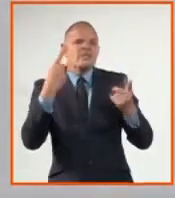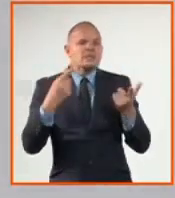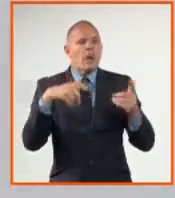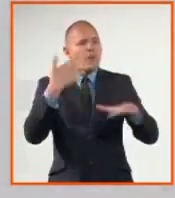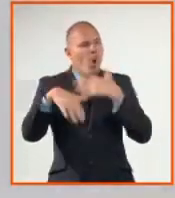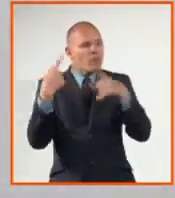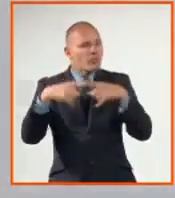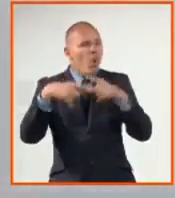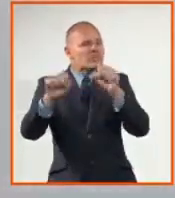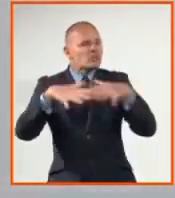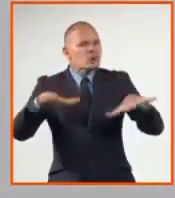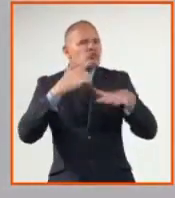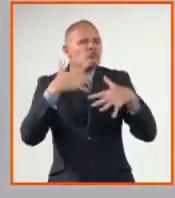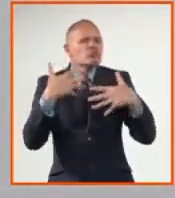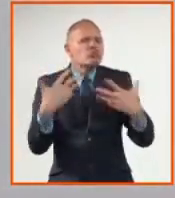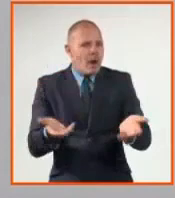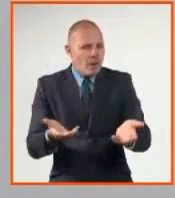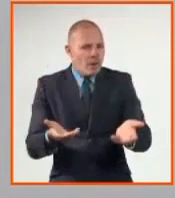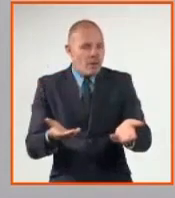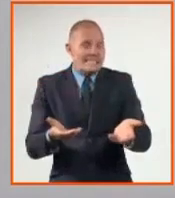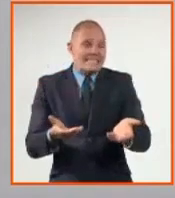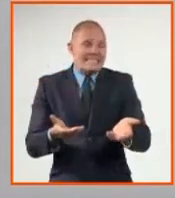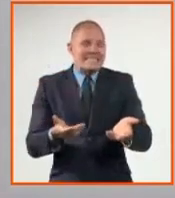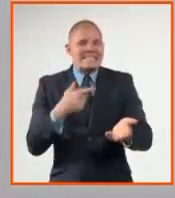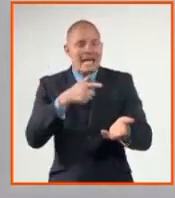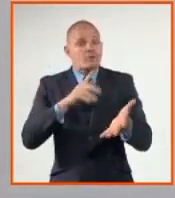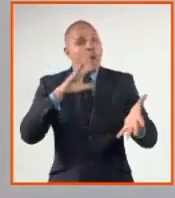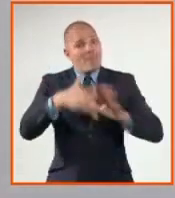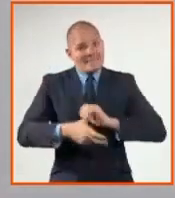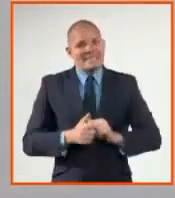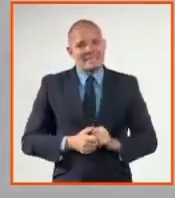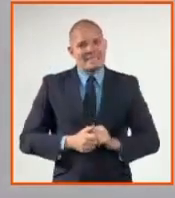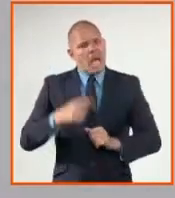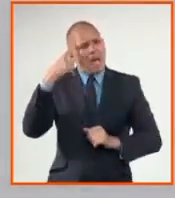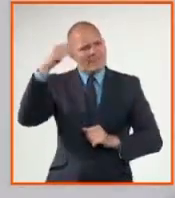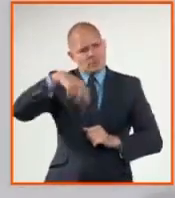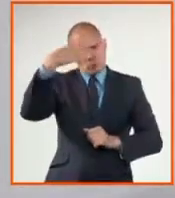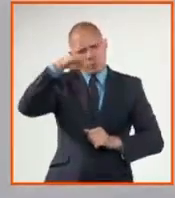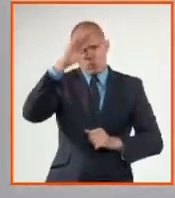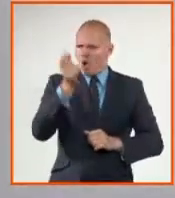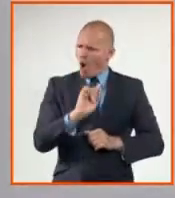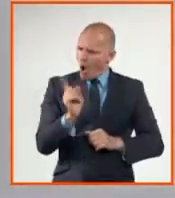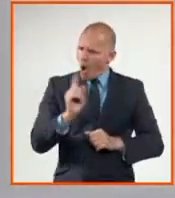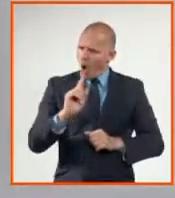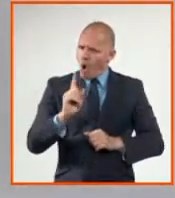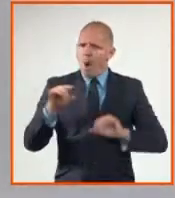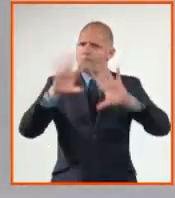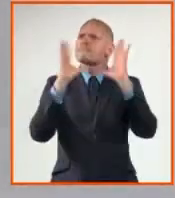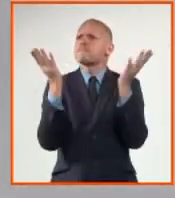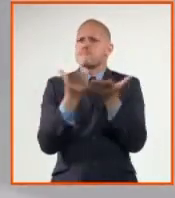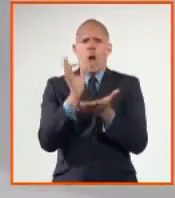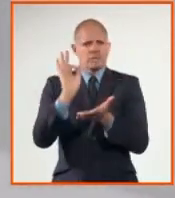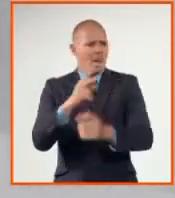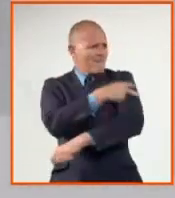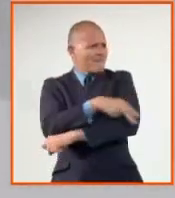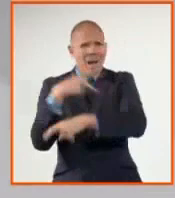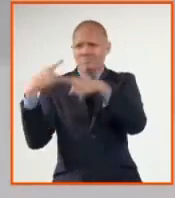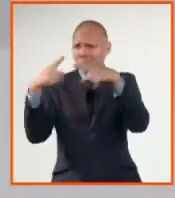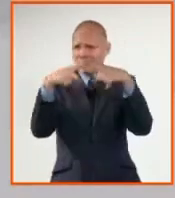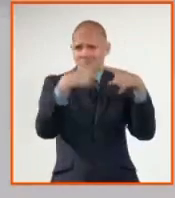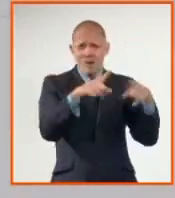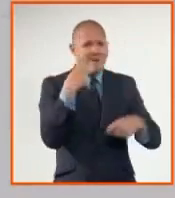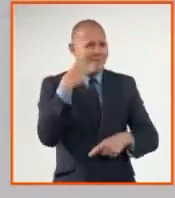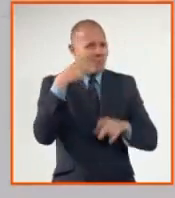en el sector energético es muy complejo no solo en cuba sino internacionalmente y las noticias lo